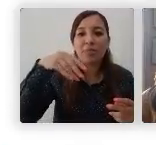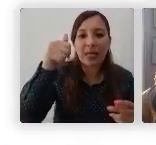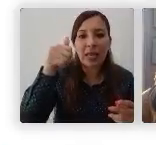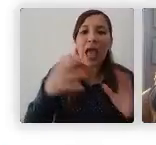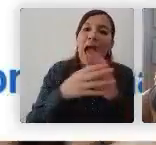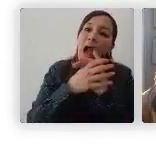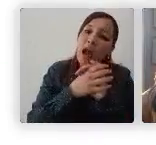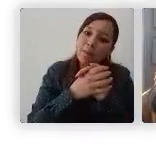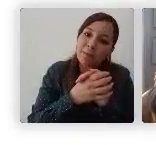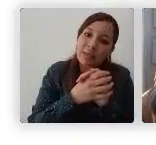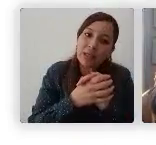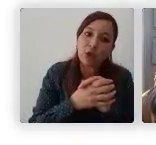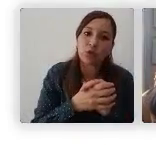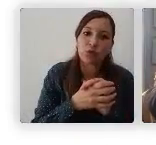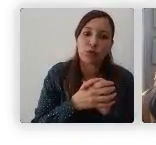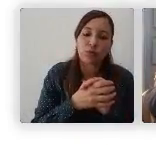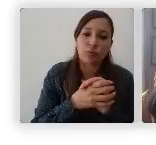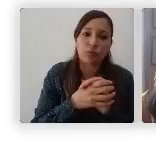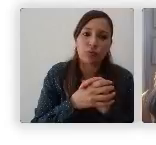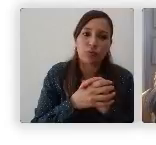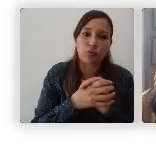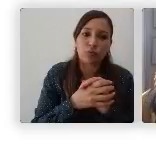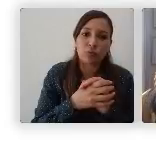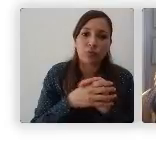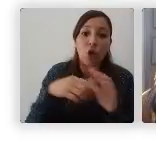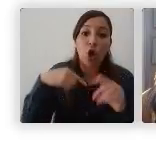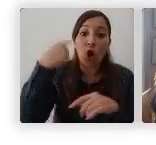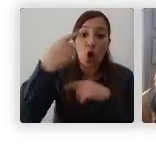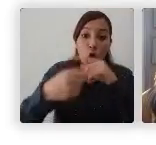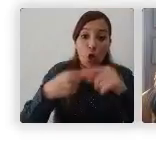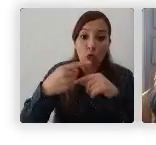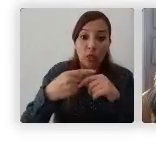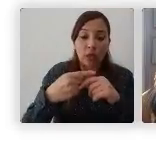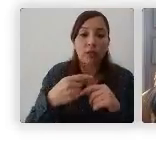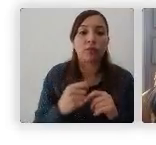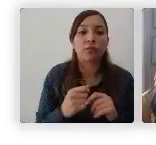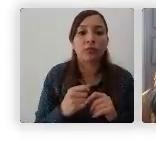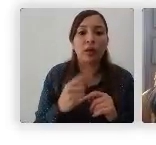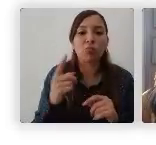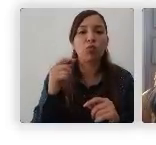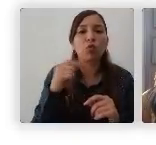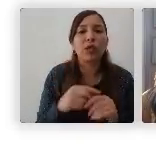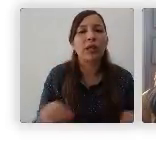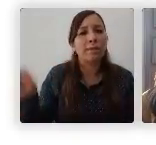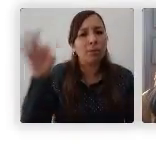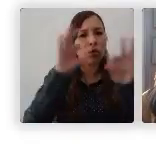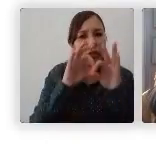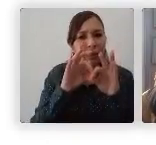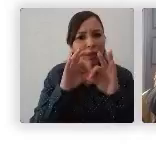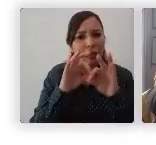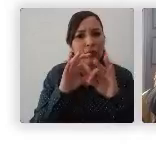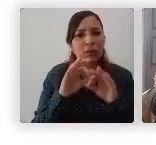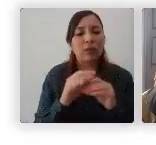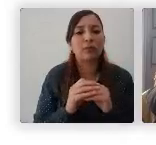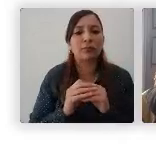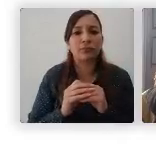potenciar es otra reflexión es que es interesante y hay que darle mucha